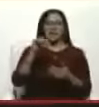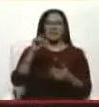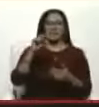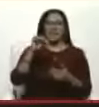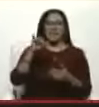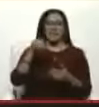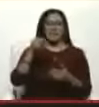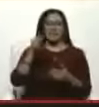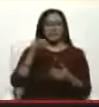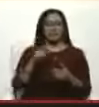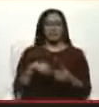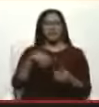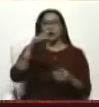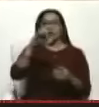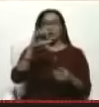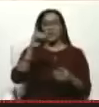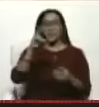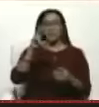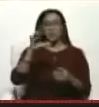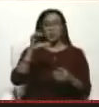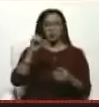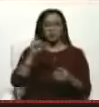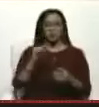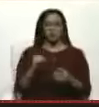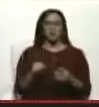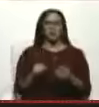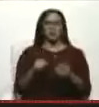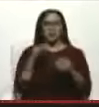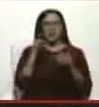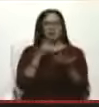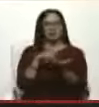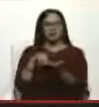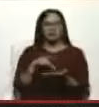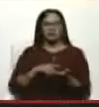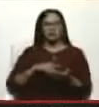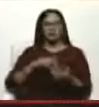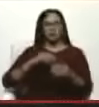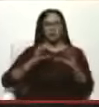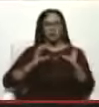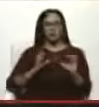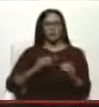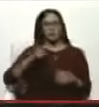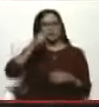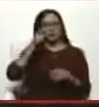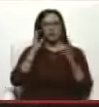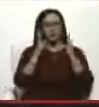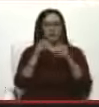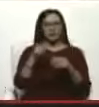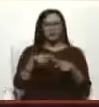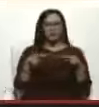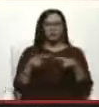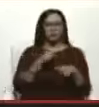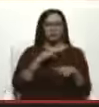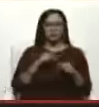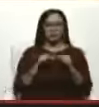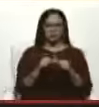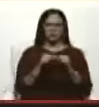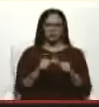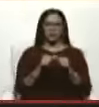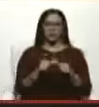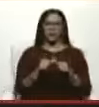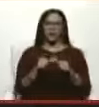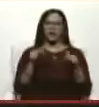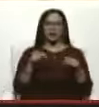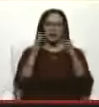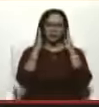Trincheras, Los Cedros y Palenque. Y pues ahí está el despliegue de los cuerpos de seguridad atendiendo esta situación. Nosotros nos mantendremos acá también bien